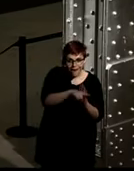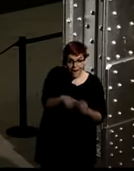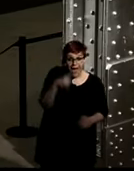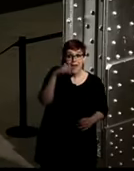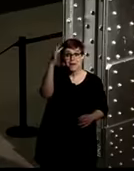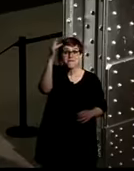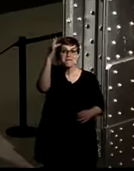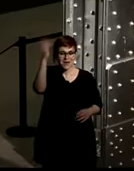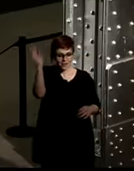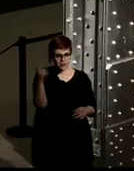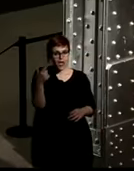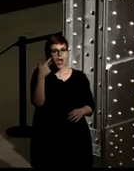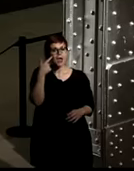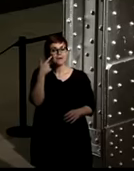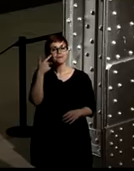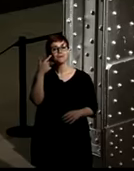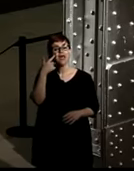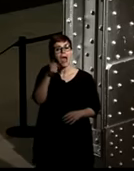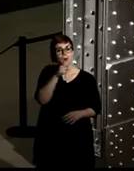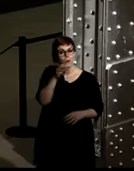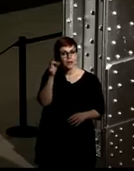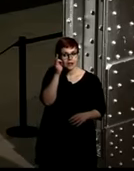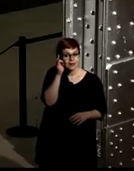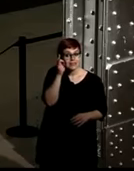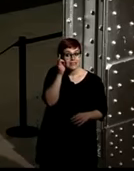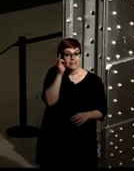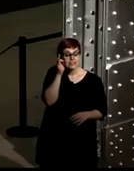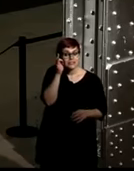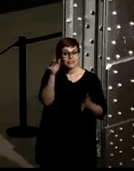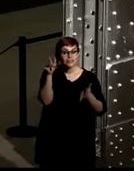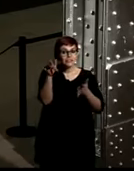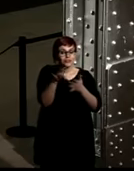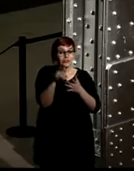que ver. Mira, abuela, todos